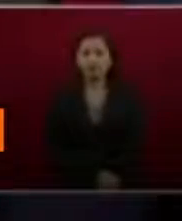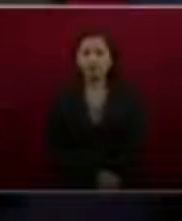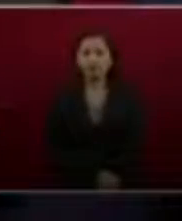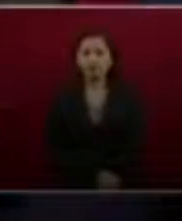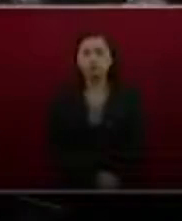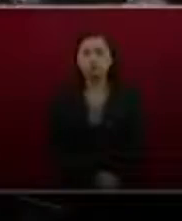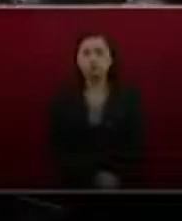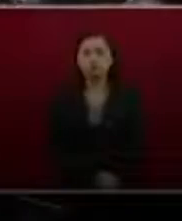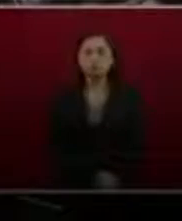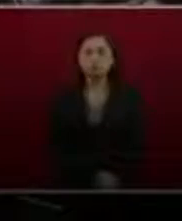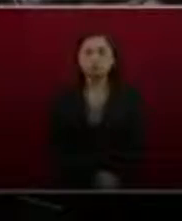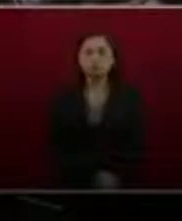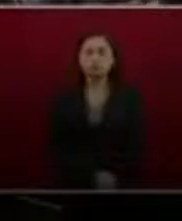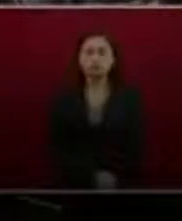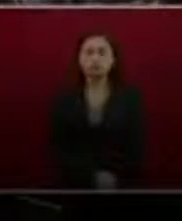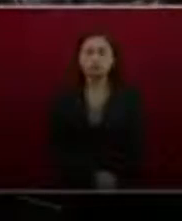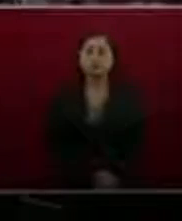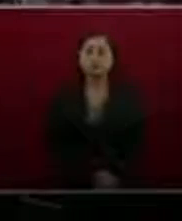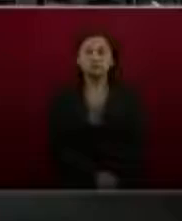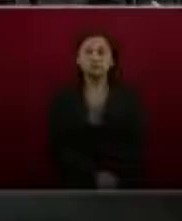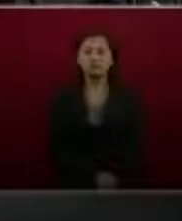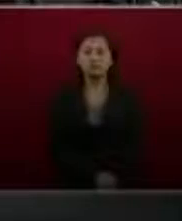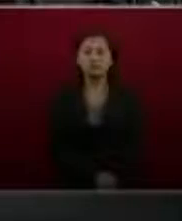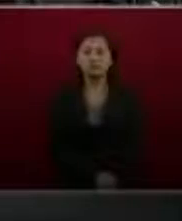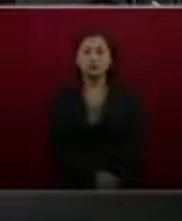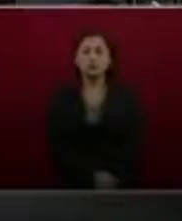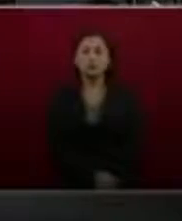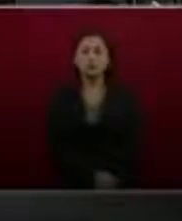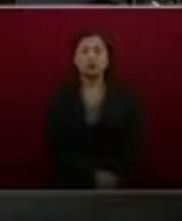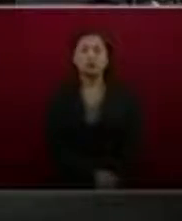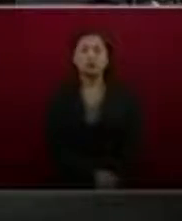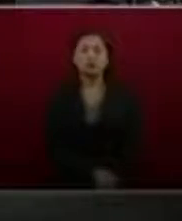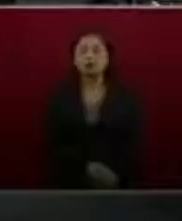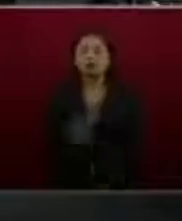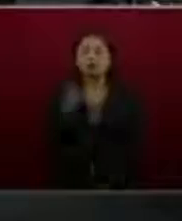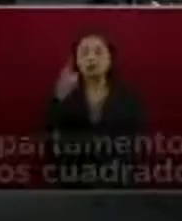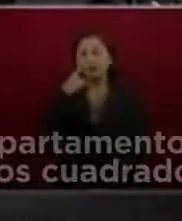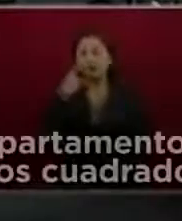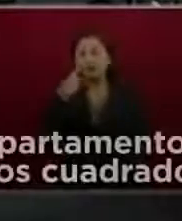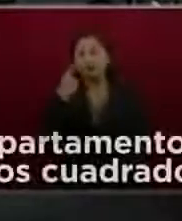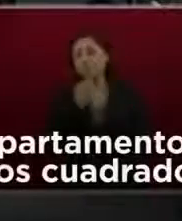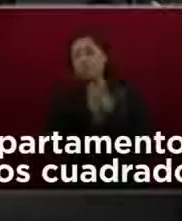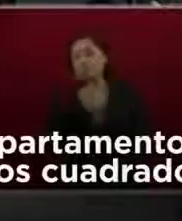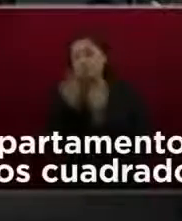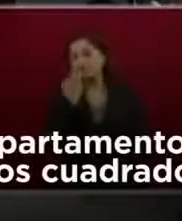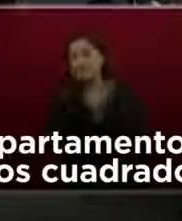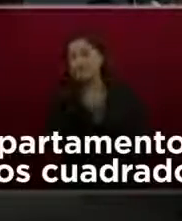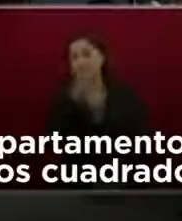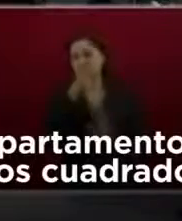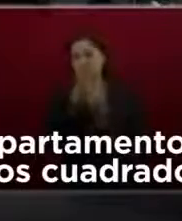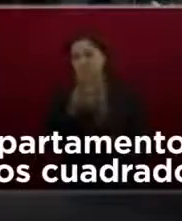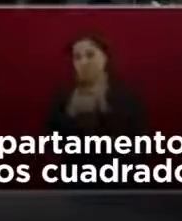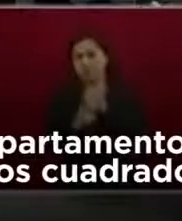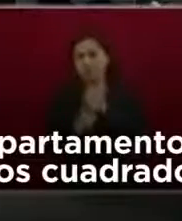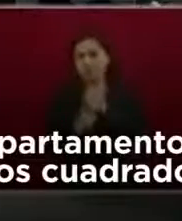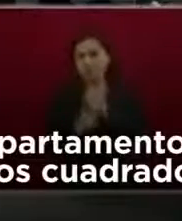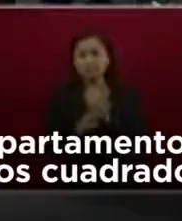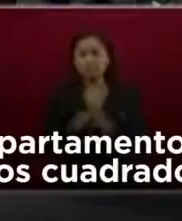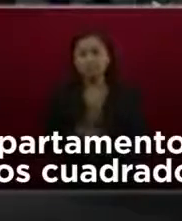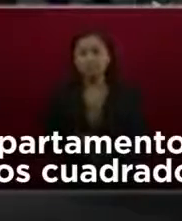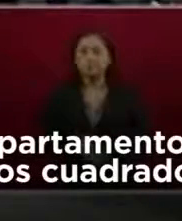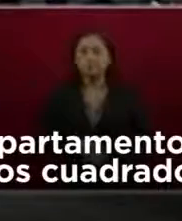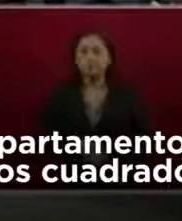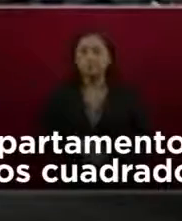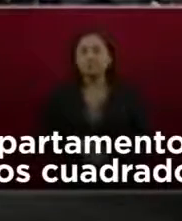Vamos dos. A ver. Bueno, pues este es el departamento. Ya estaba